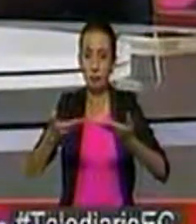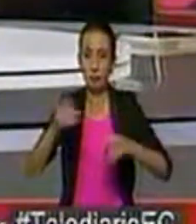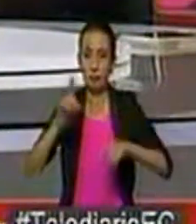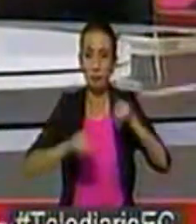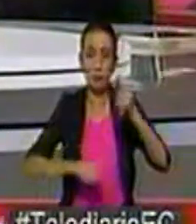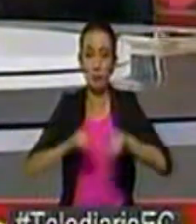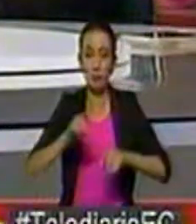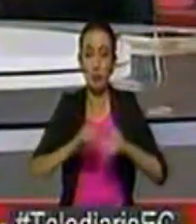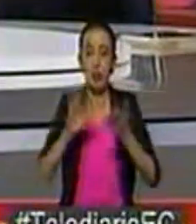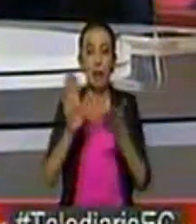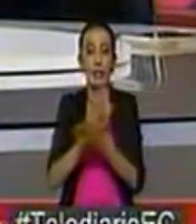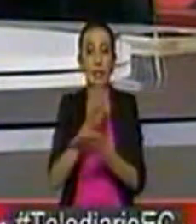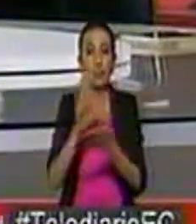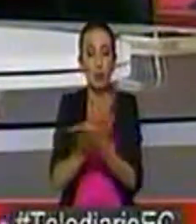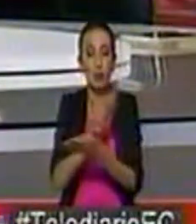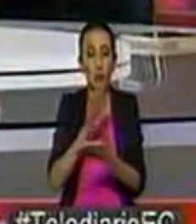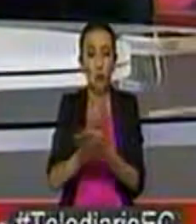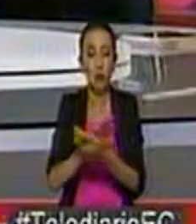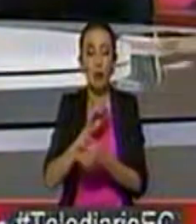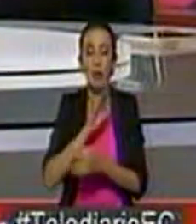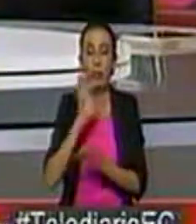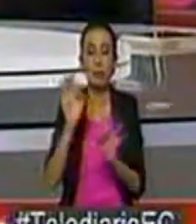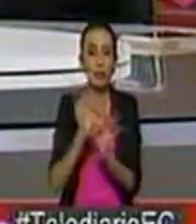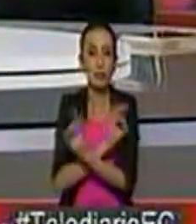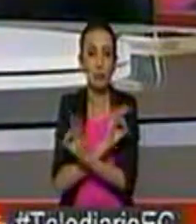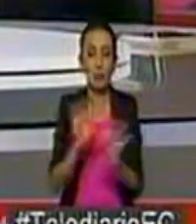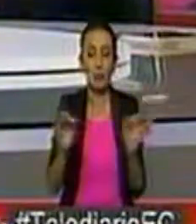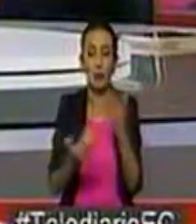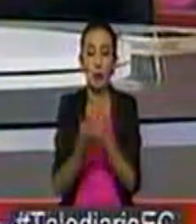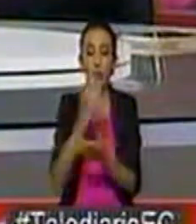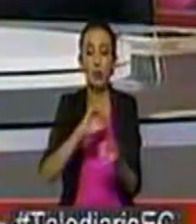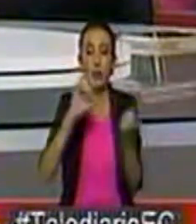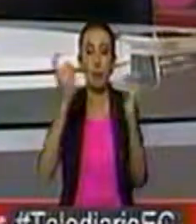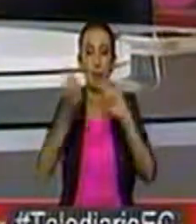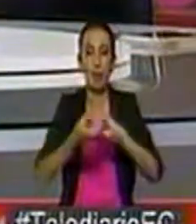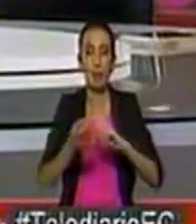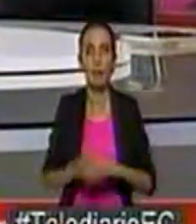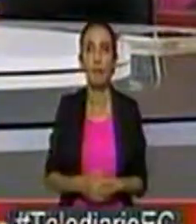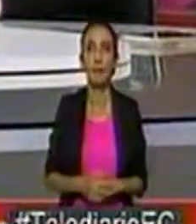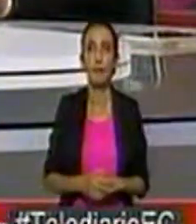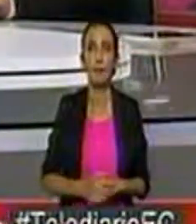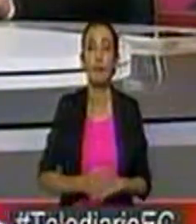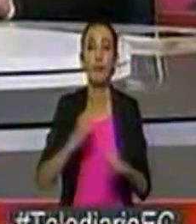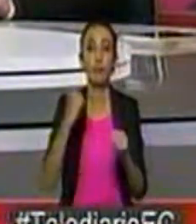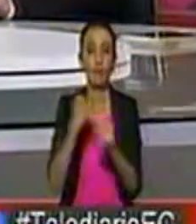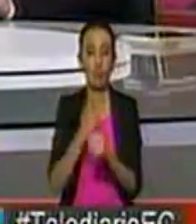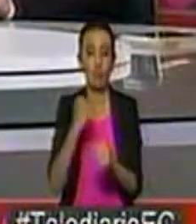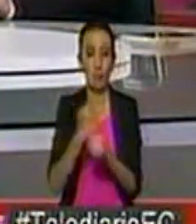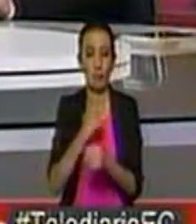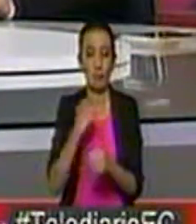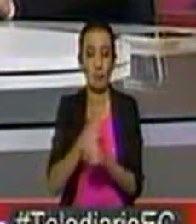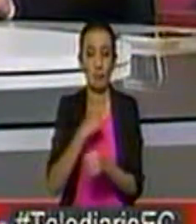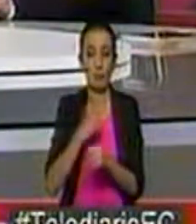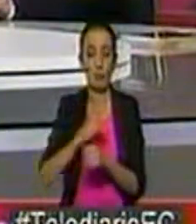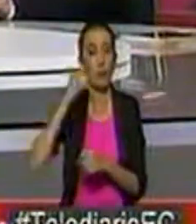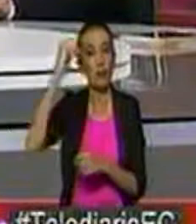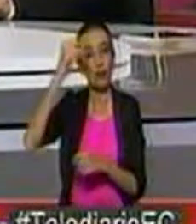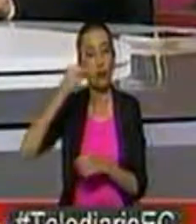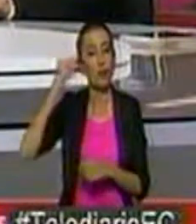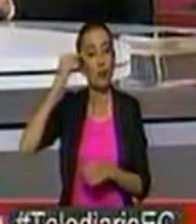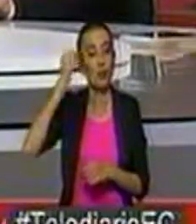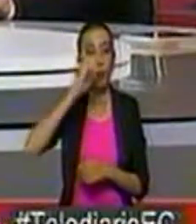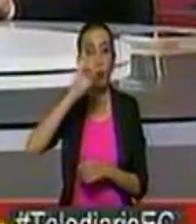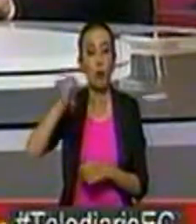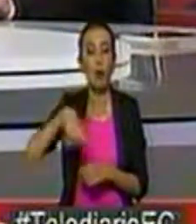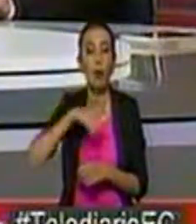una unidad educativa 100% repotenciada. Los trabajos fueron impulsados por el Gobierno Nacional en julio del